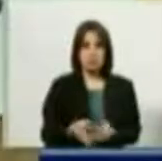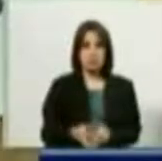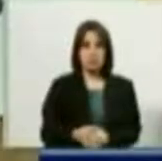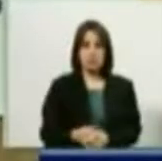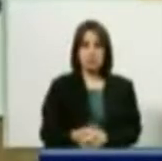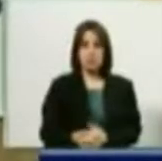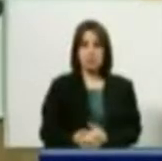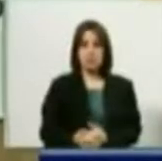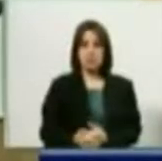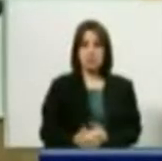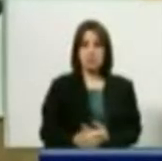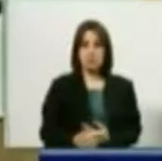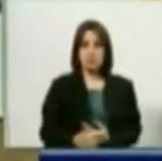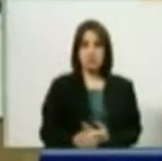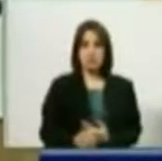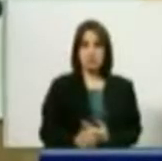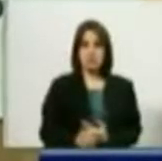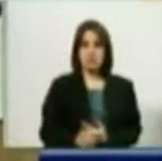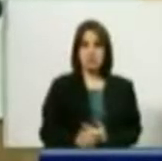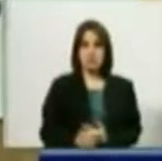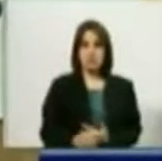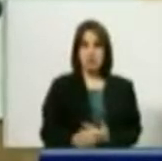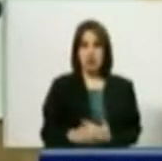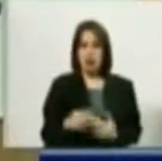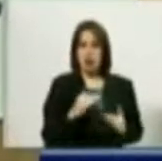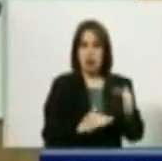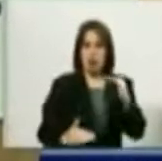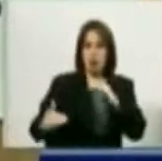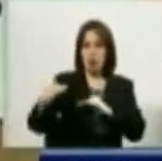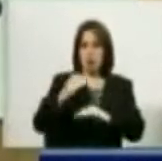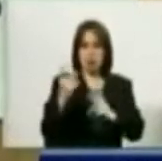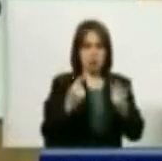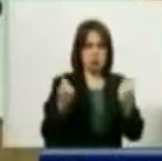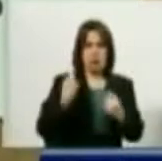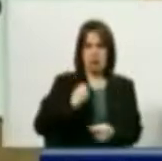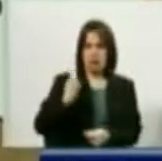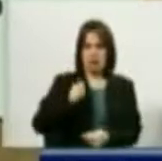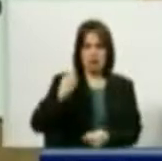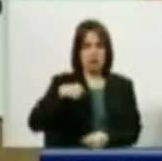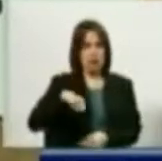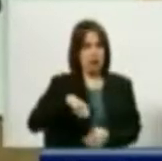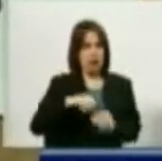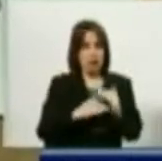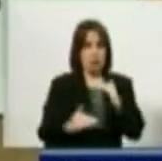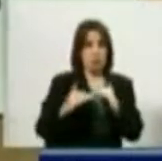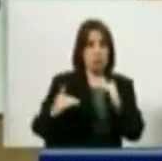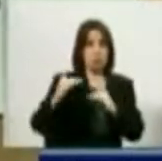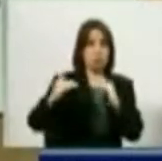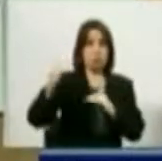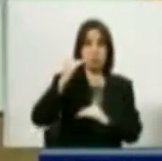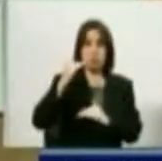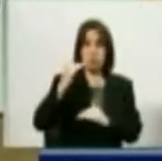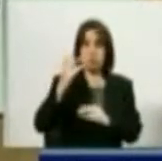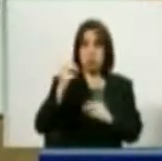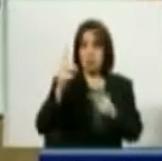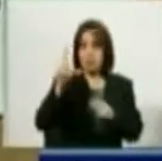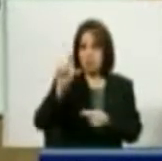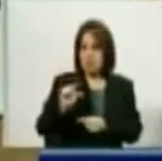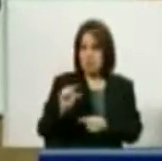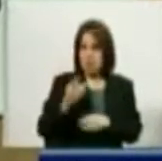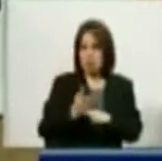Vicente León el aumento salarial decretado es menor por mucho la inflación acumulada en el periodo de vigencia del salario mínimo anterior